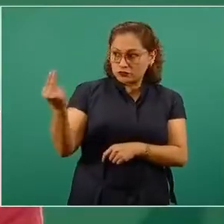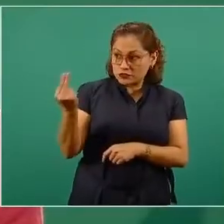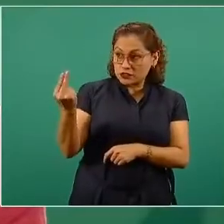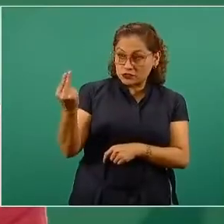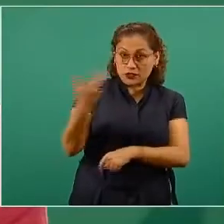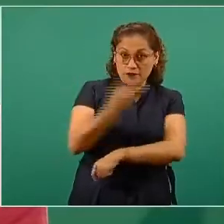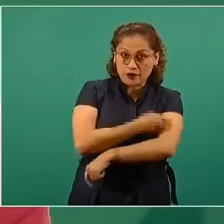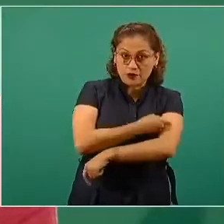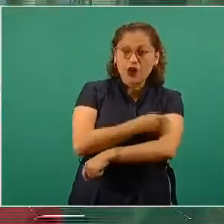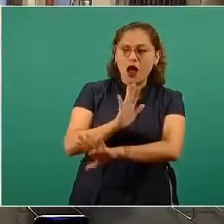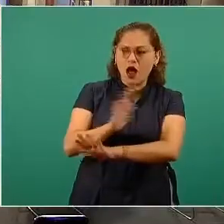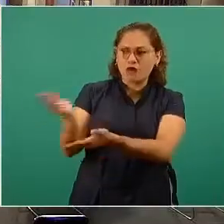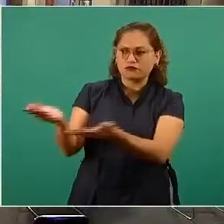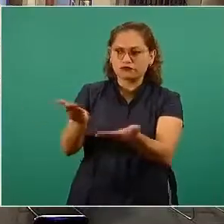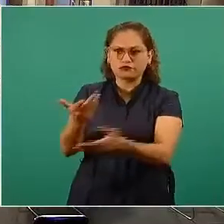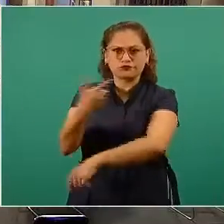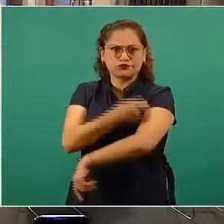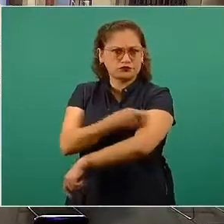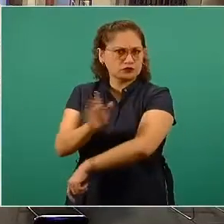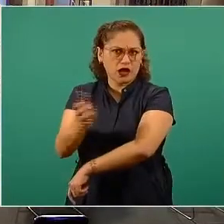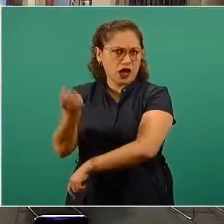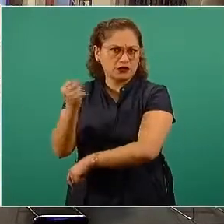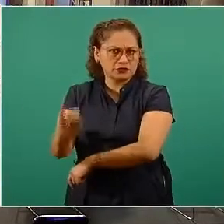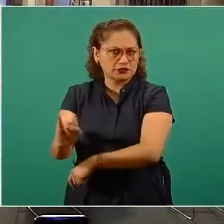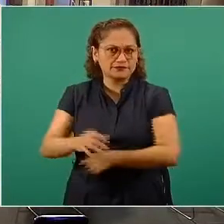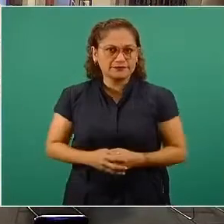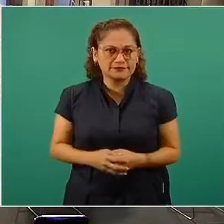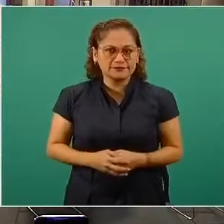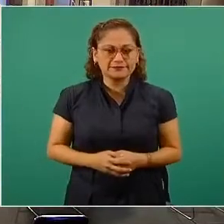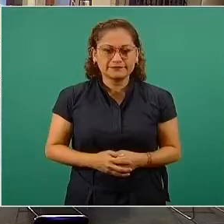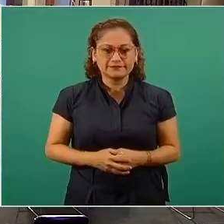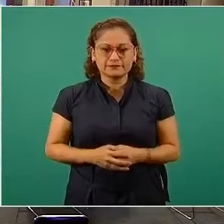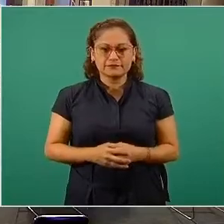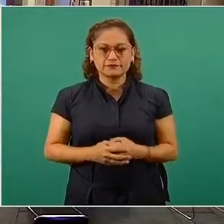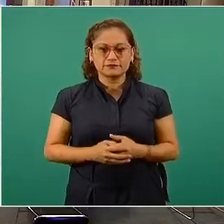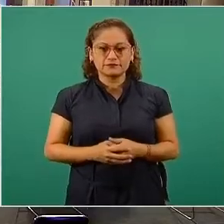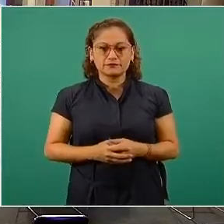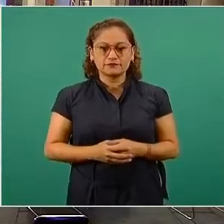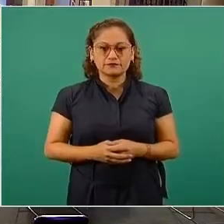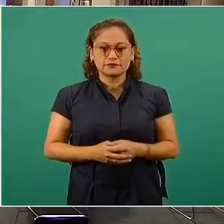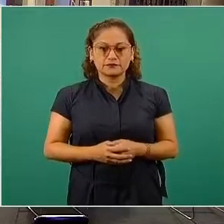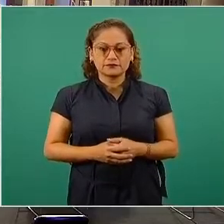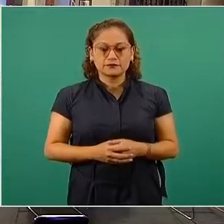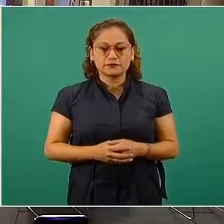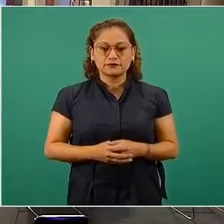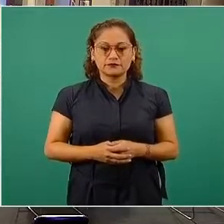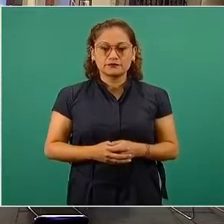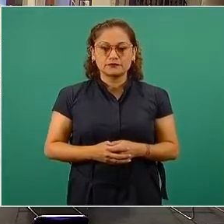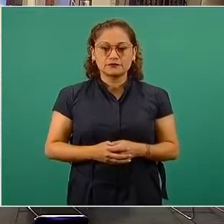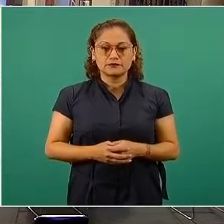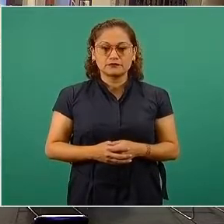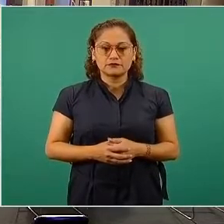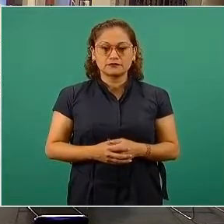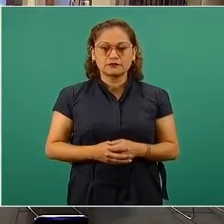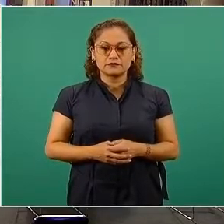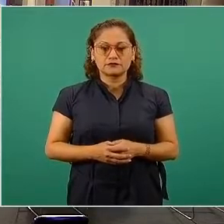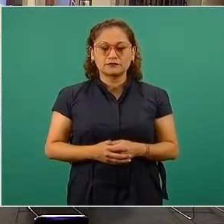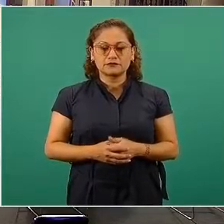operación y se les vacuna. Por favor, Juan Hernández. respecto a los censos de los